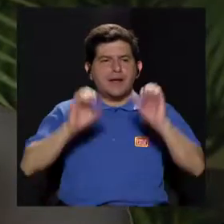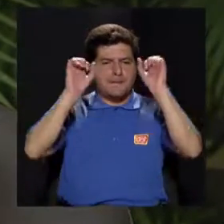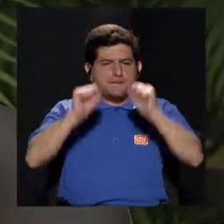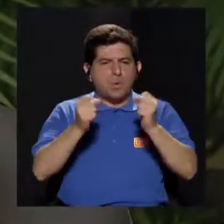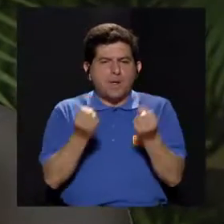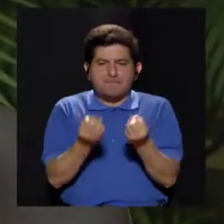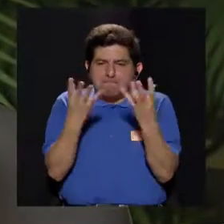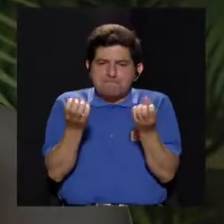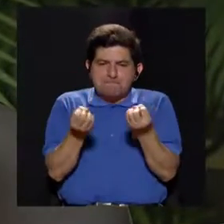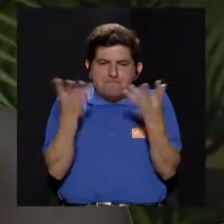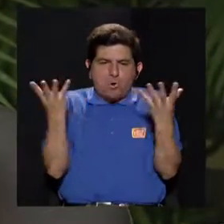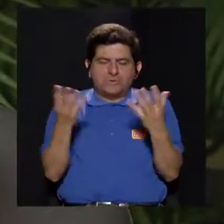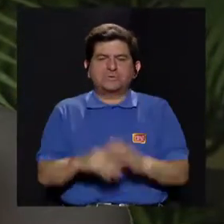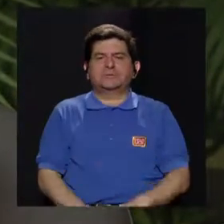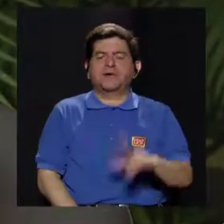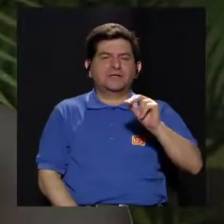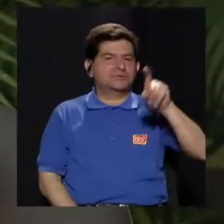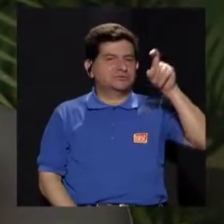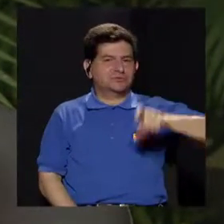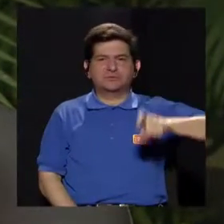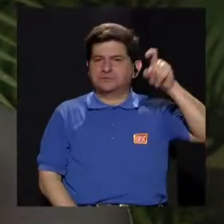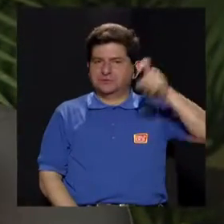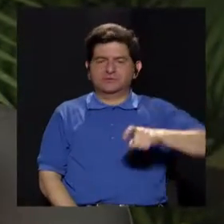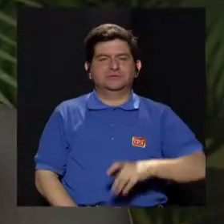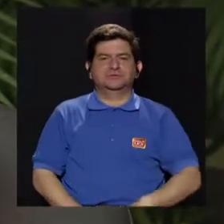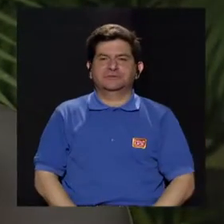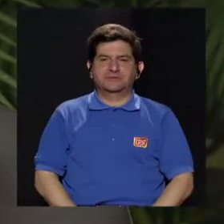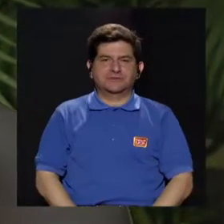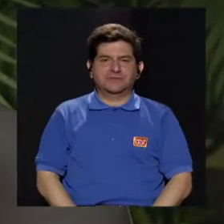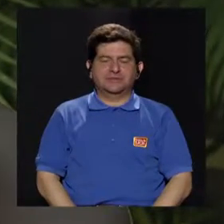pueden ser múltiples y no necesariamente